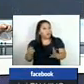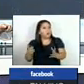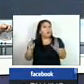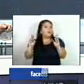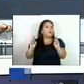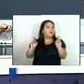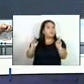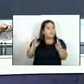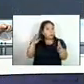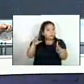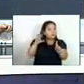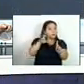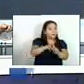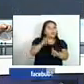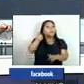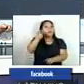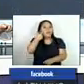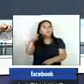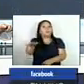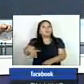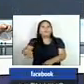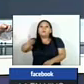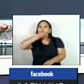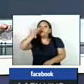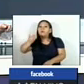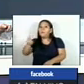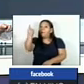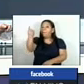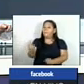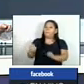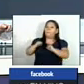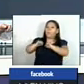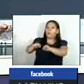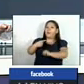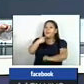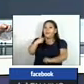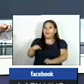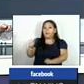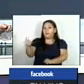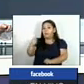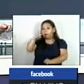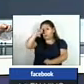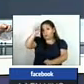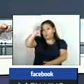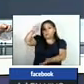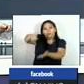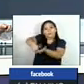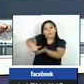violencia en el departamento de Morazán. Entre los fallecidos de las últimas horas está un empleado municipal.